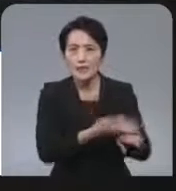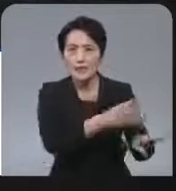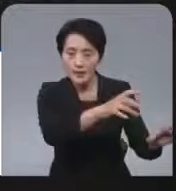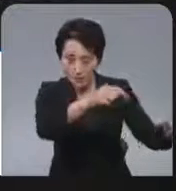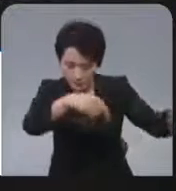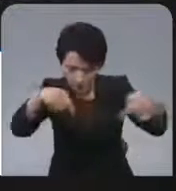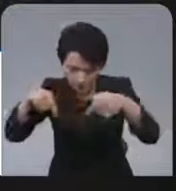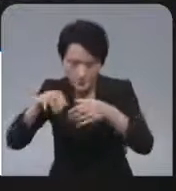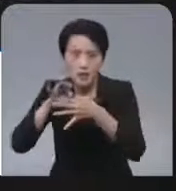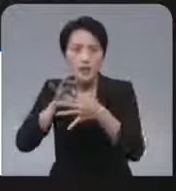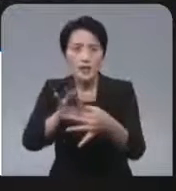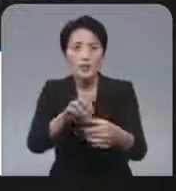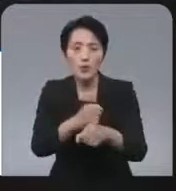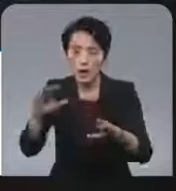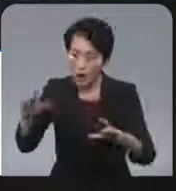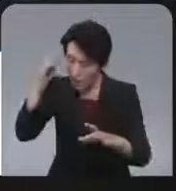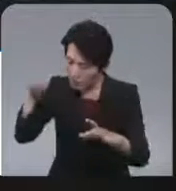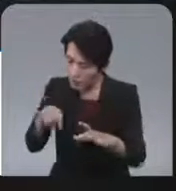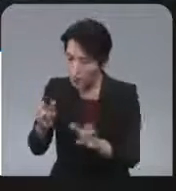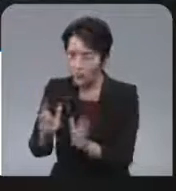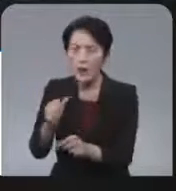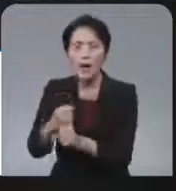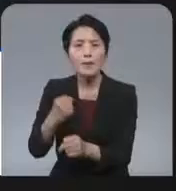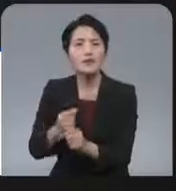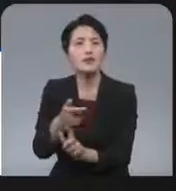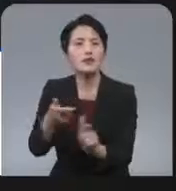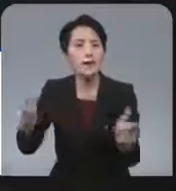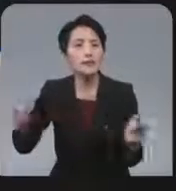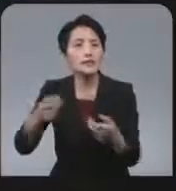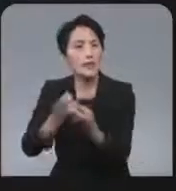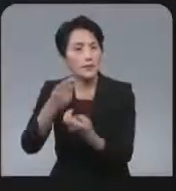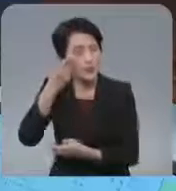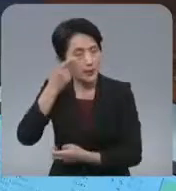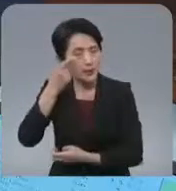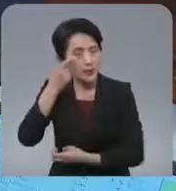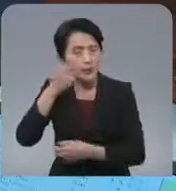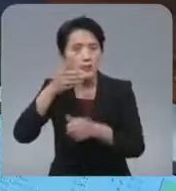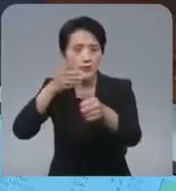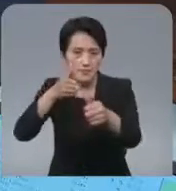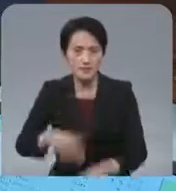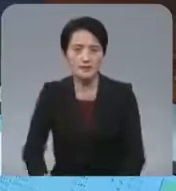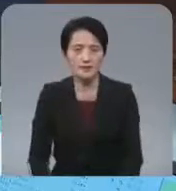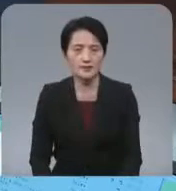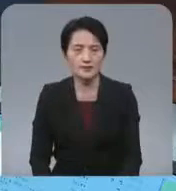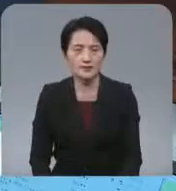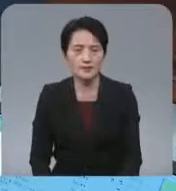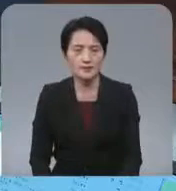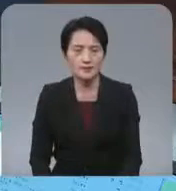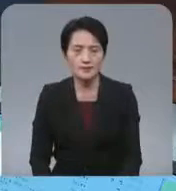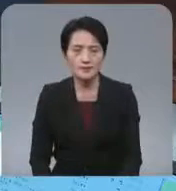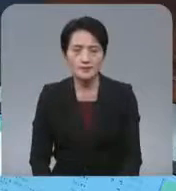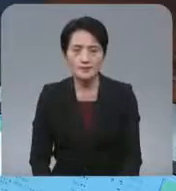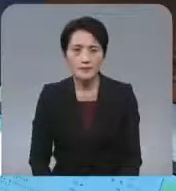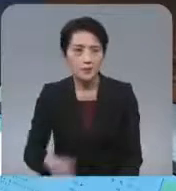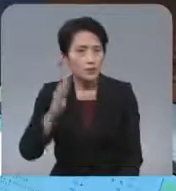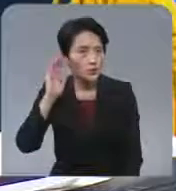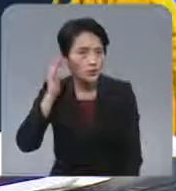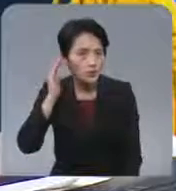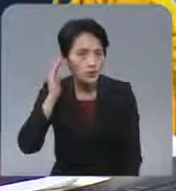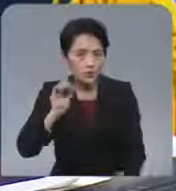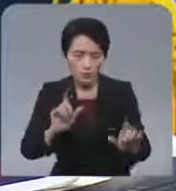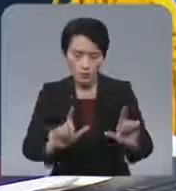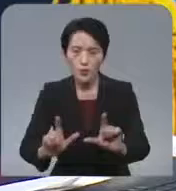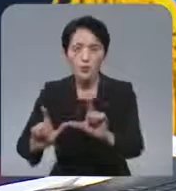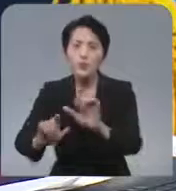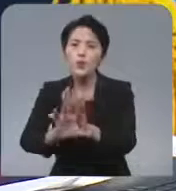por otra parte y en cuanto a la flexibilización de pautas preventivas contra el kobe 19 y en la estrategia adoptada por corea de vuelta a la